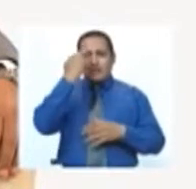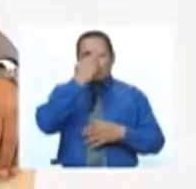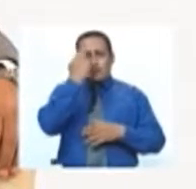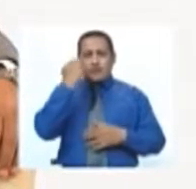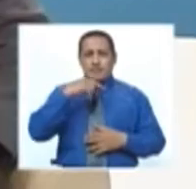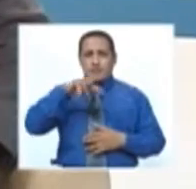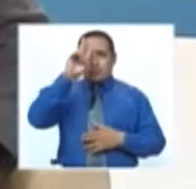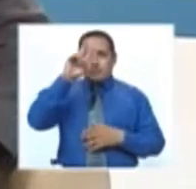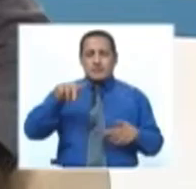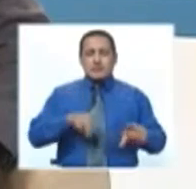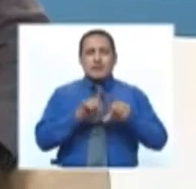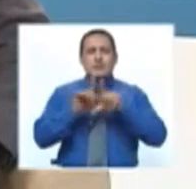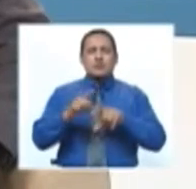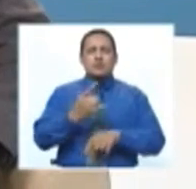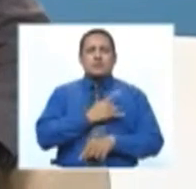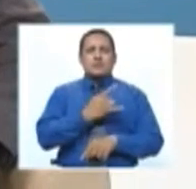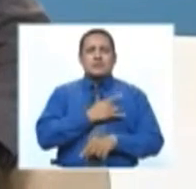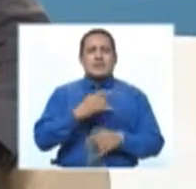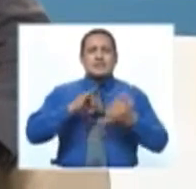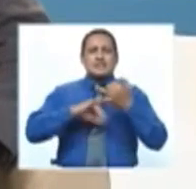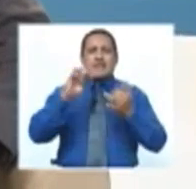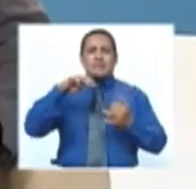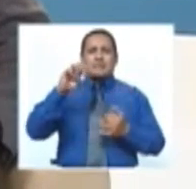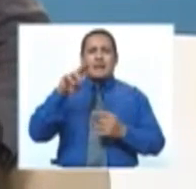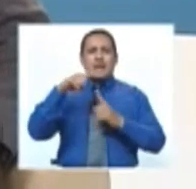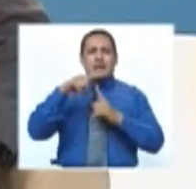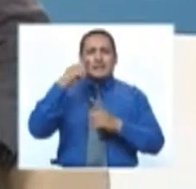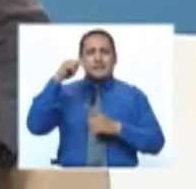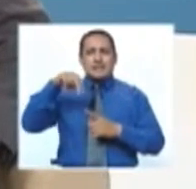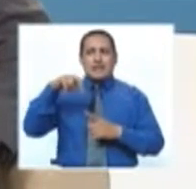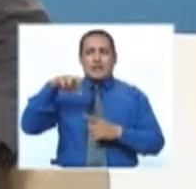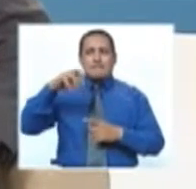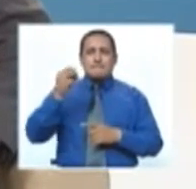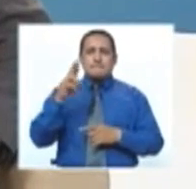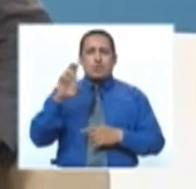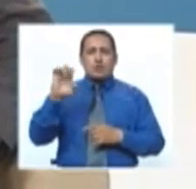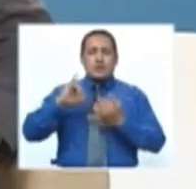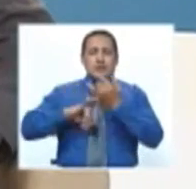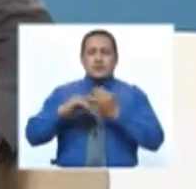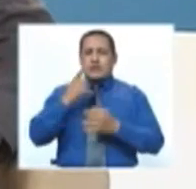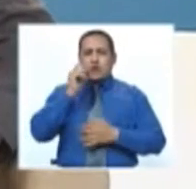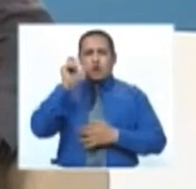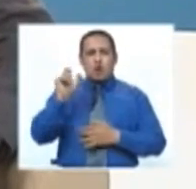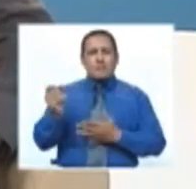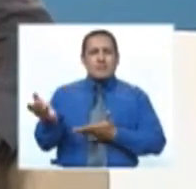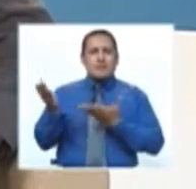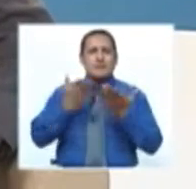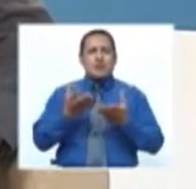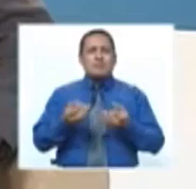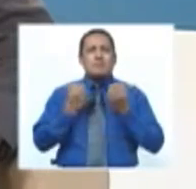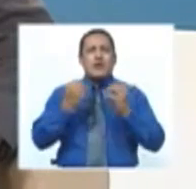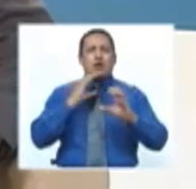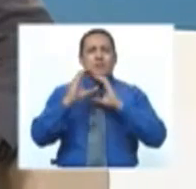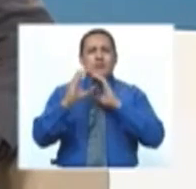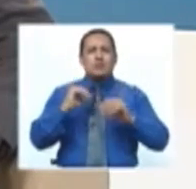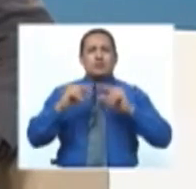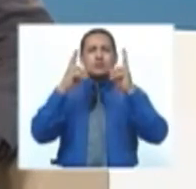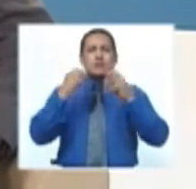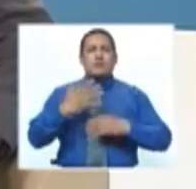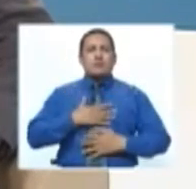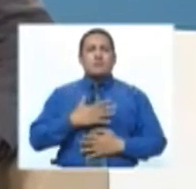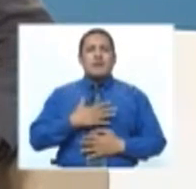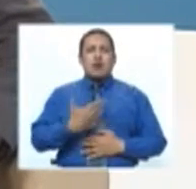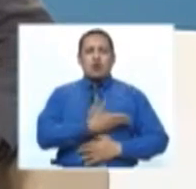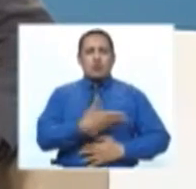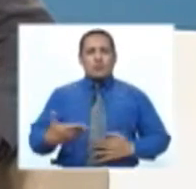Universidad Católica del Perú y de la Universidad San Martín de Porres. Y al doctor Jiménez lo hemos invitado para tratar el tema de propiedad